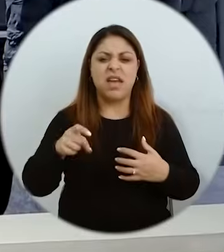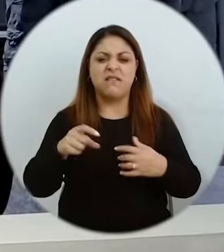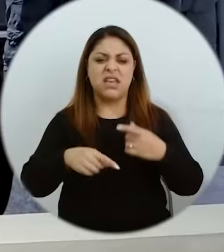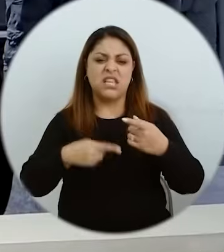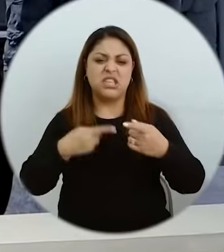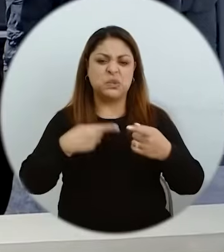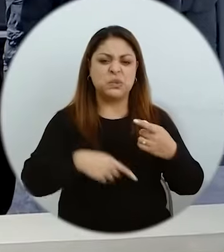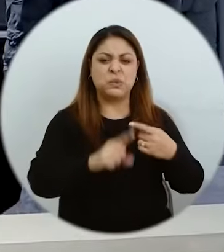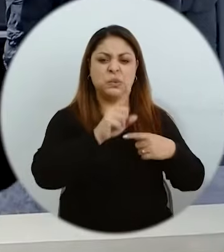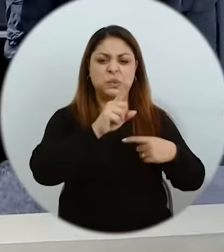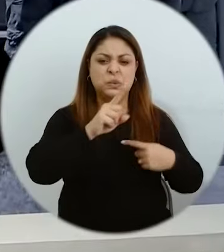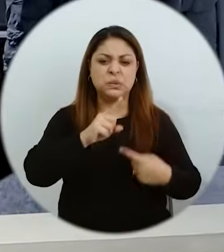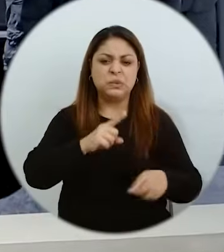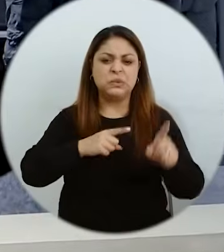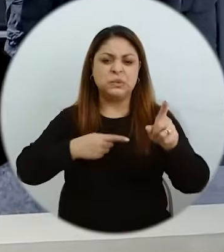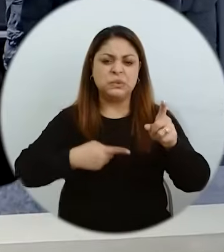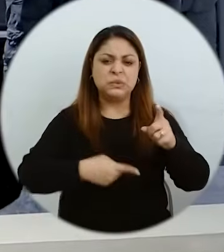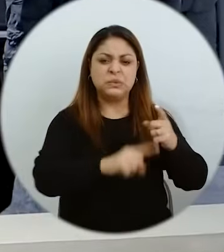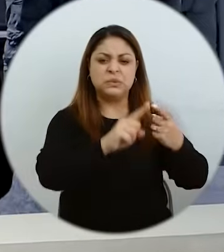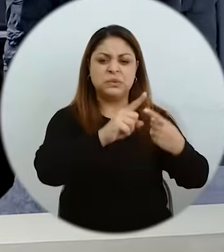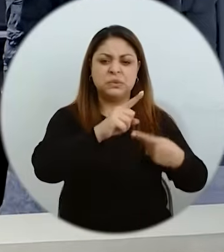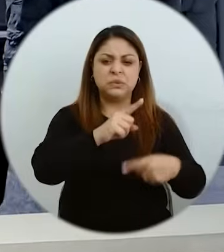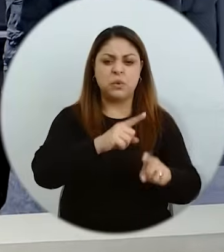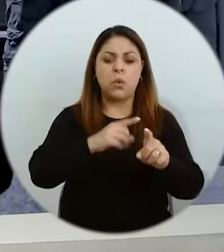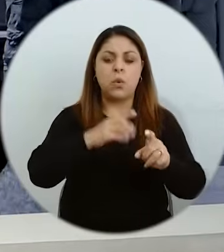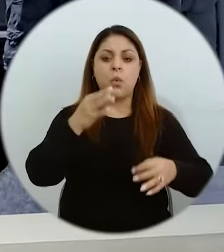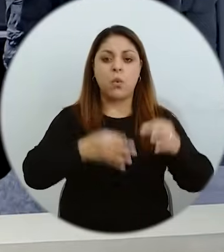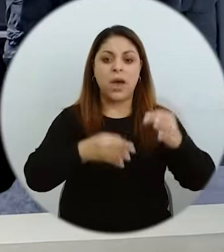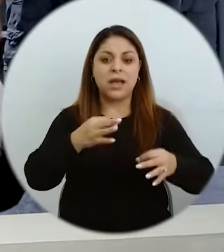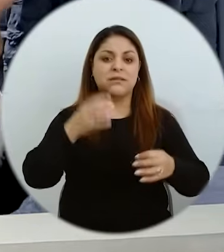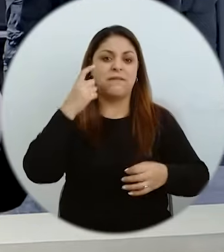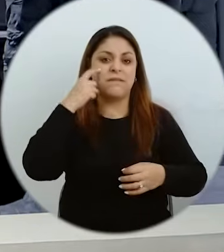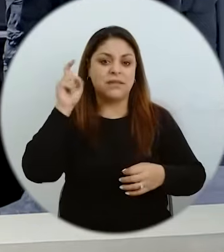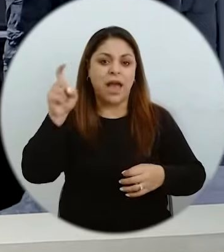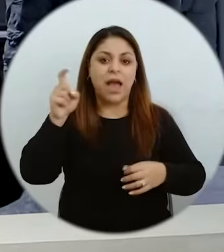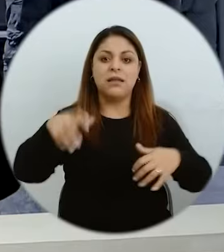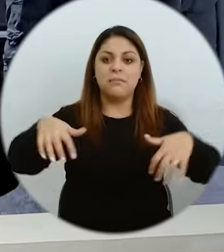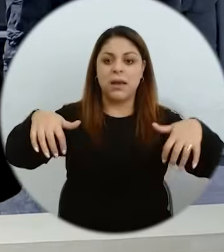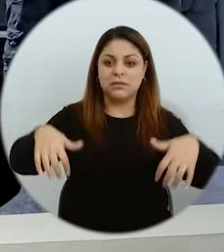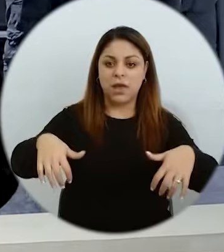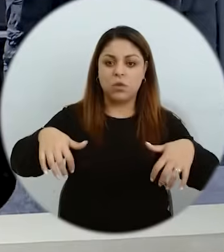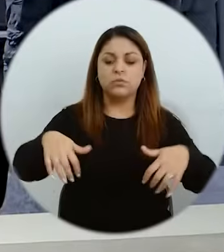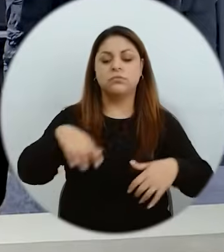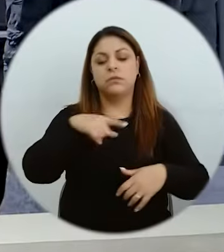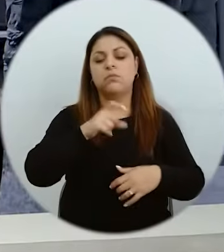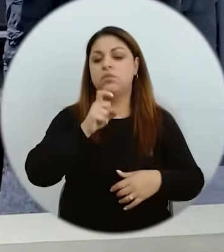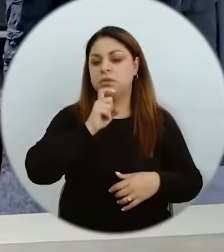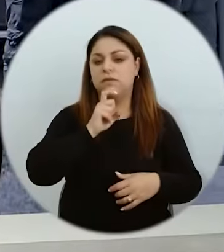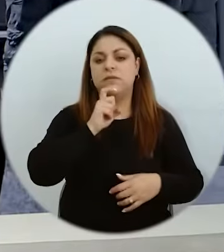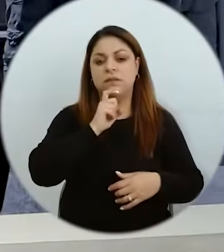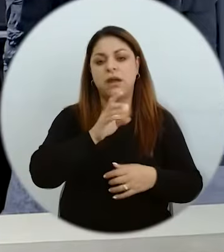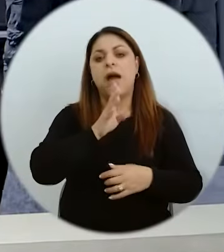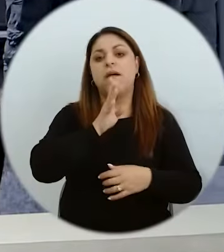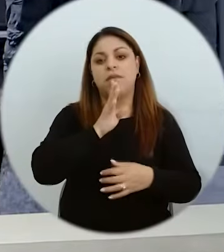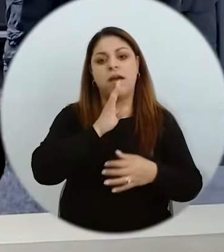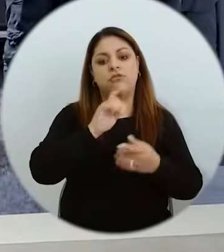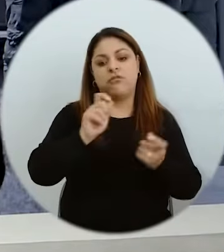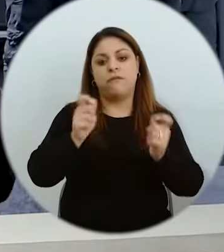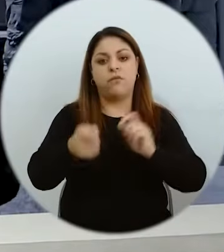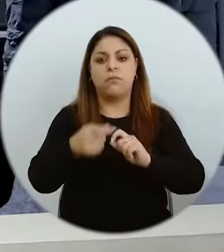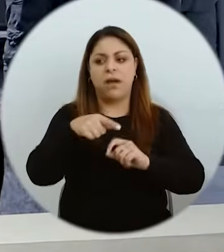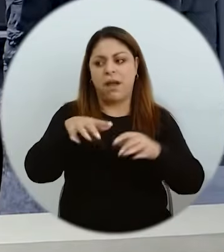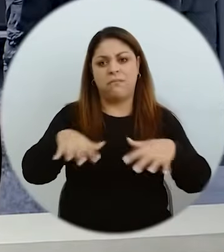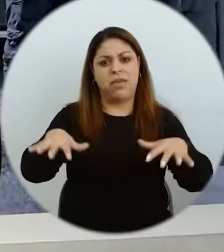enojo en una constante de insultos a jueces, juezas, fiscales y magistrados, es